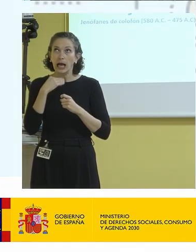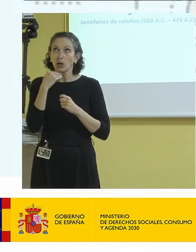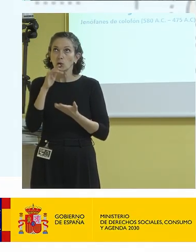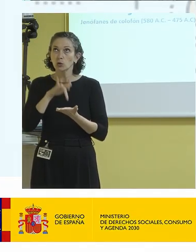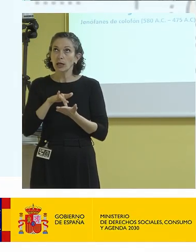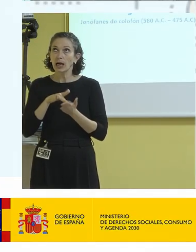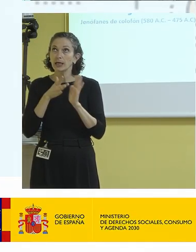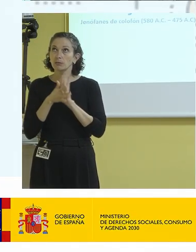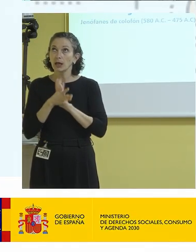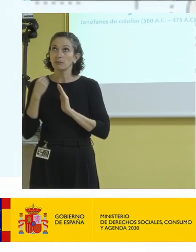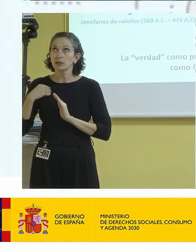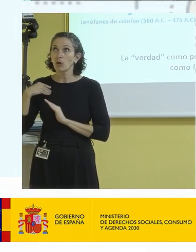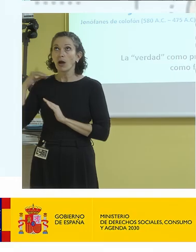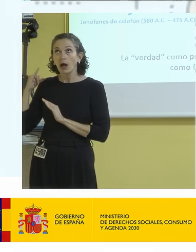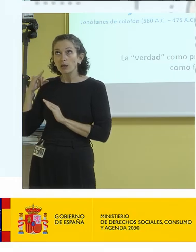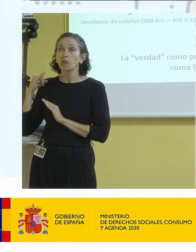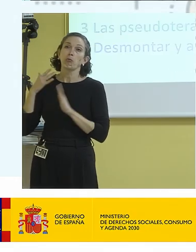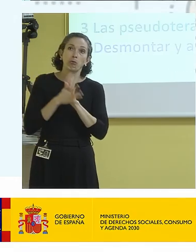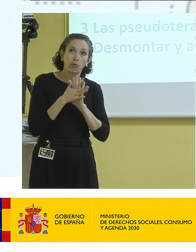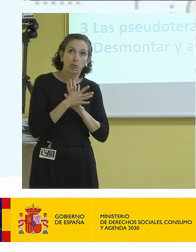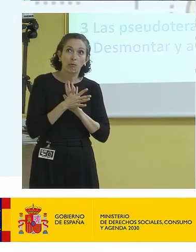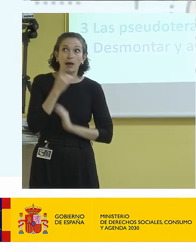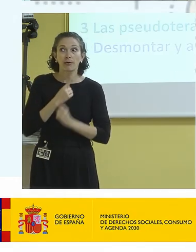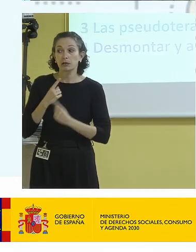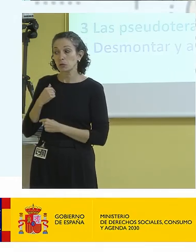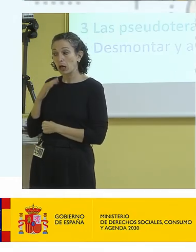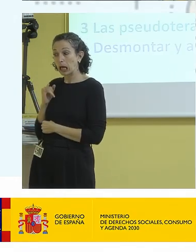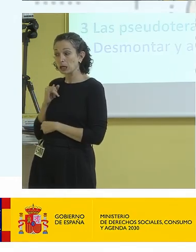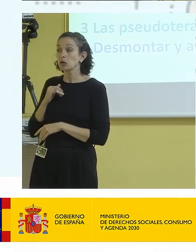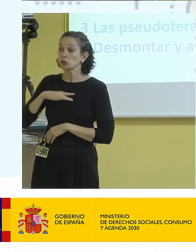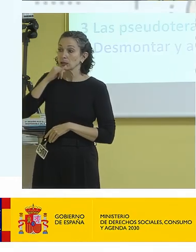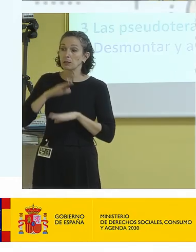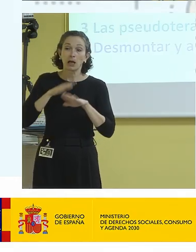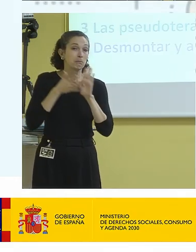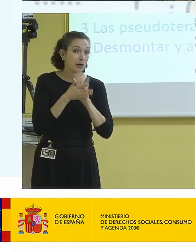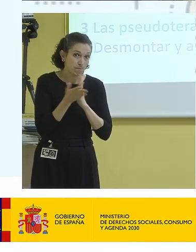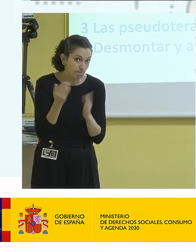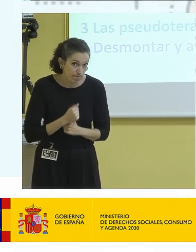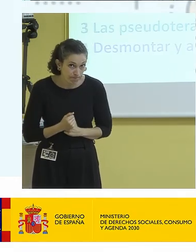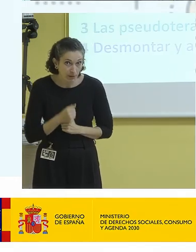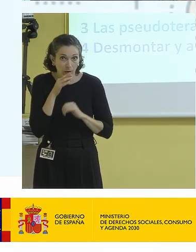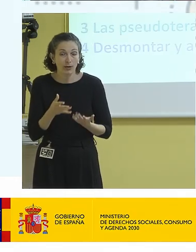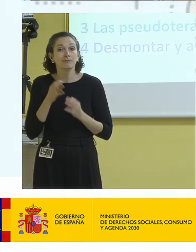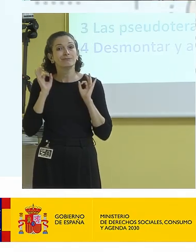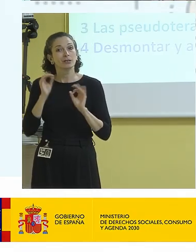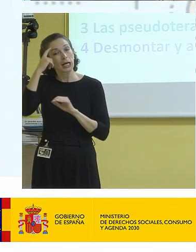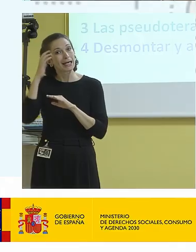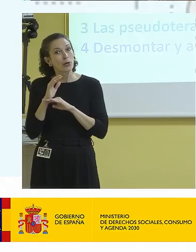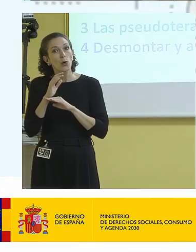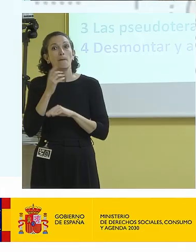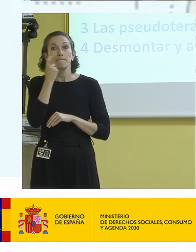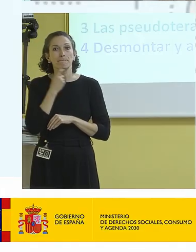Y a veces lo que tenemos pues no es suficiente para dar explicaciones. Por tanto, yo ahora voy a hablaros precisamente de neuromitos, porque es lo que nos toca